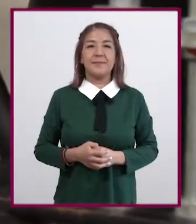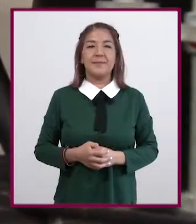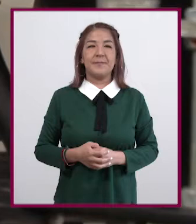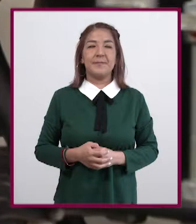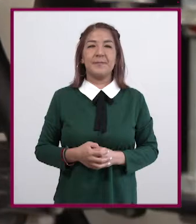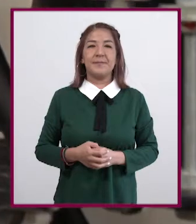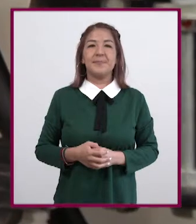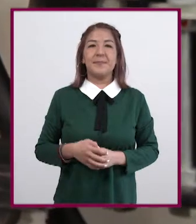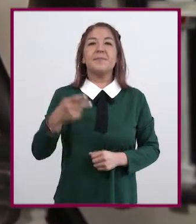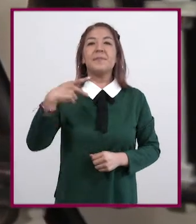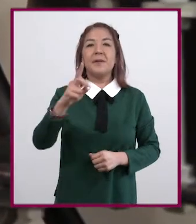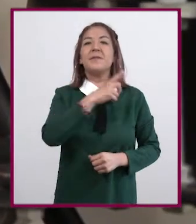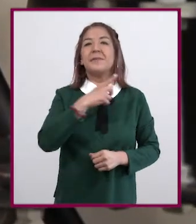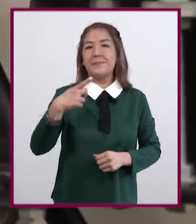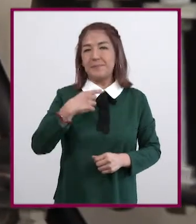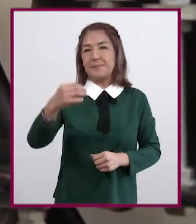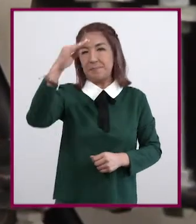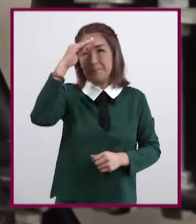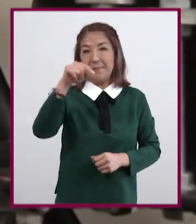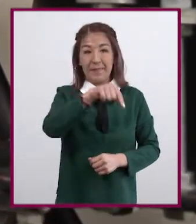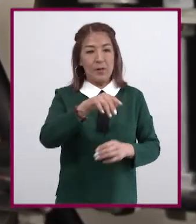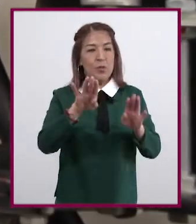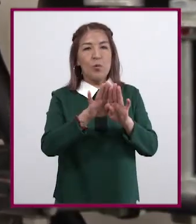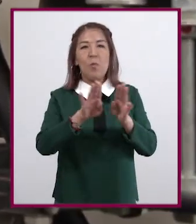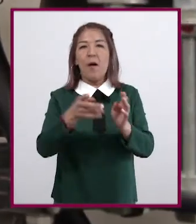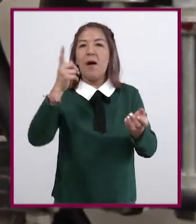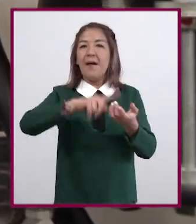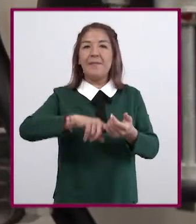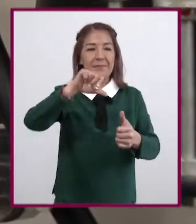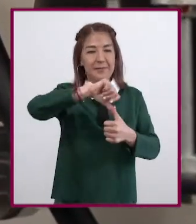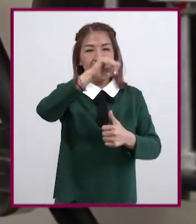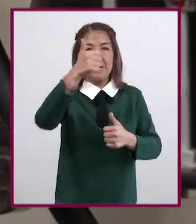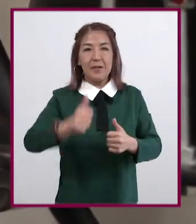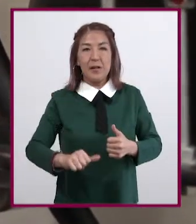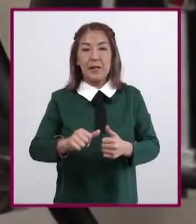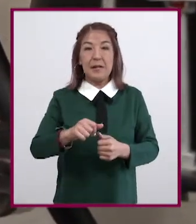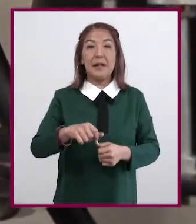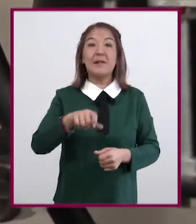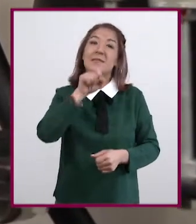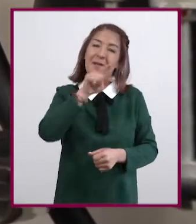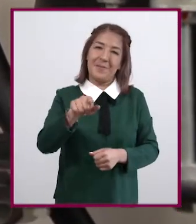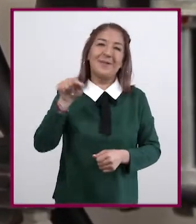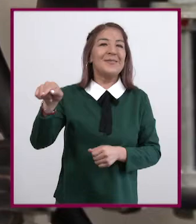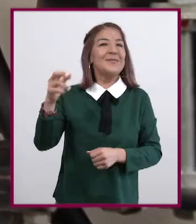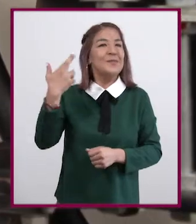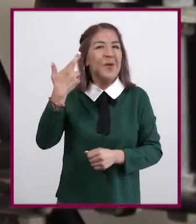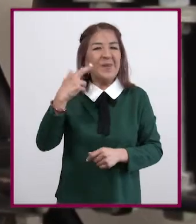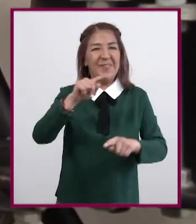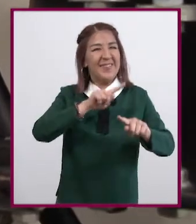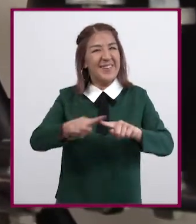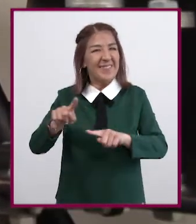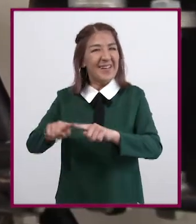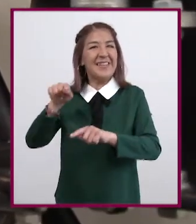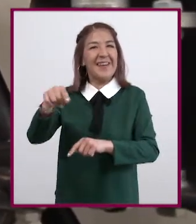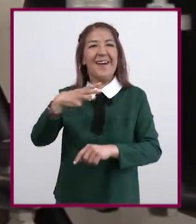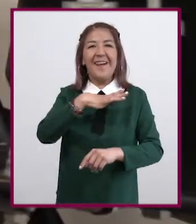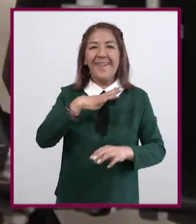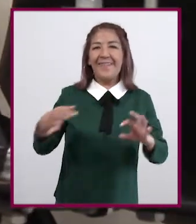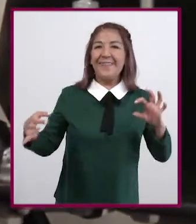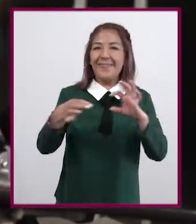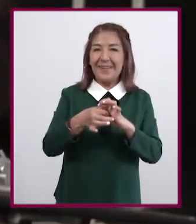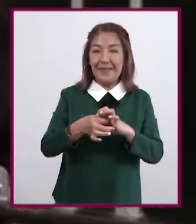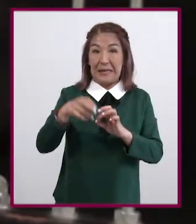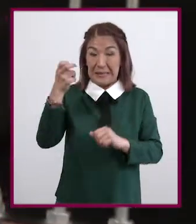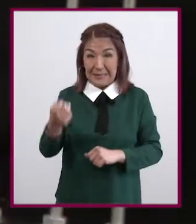Pero bien claramente tiene una presencia escultórica y además el sonido, la gran variedad de sonidos que puede producir, ahí es en donde